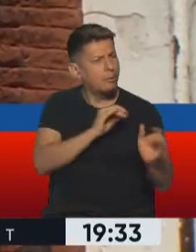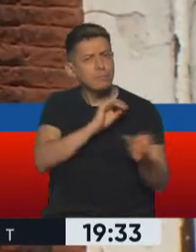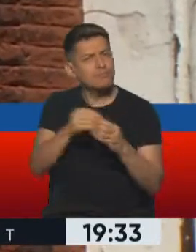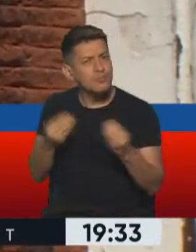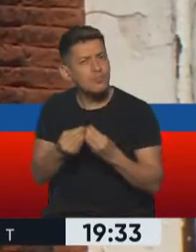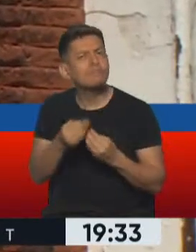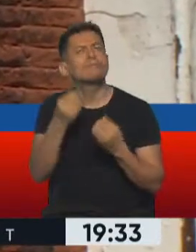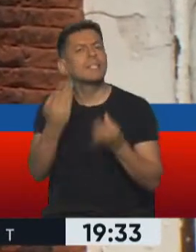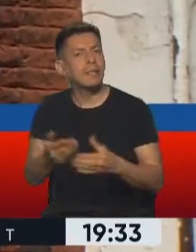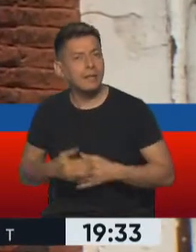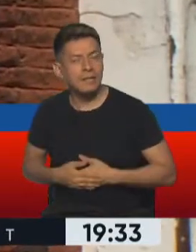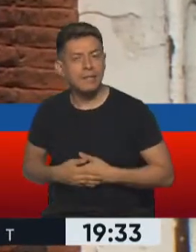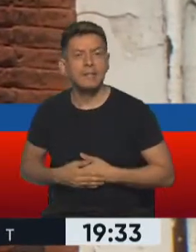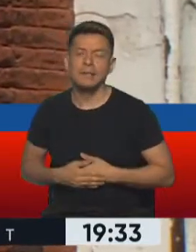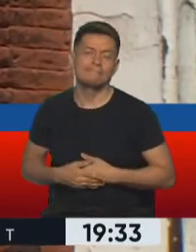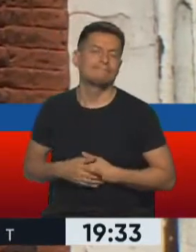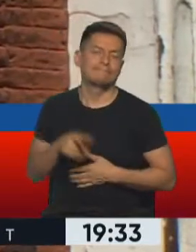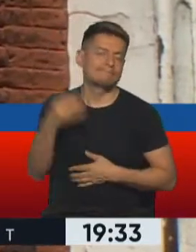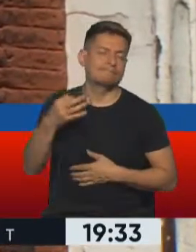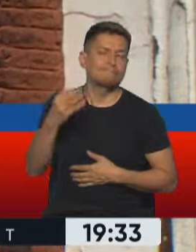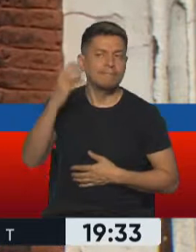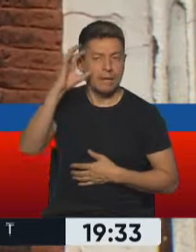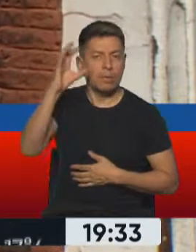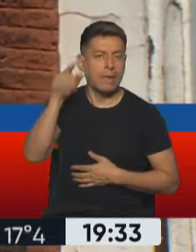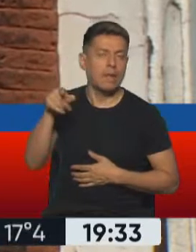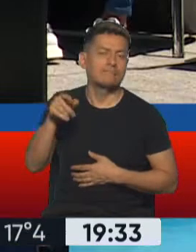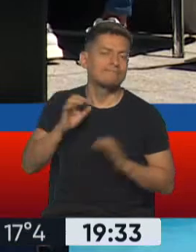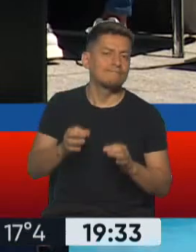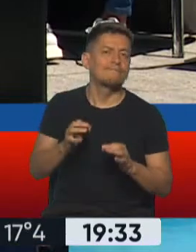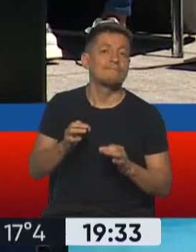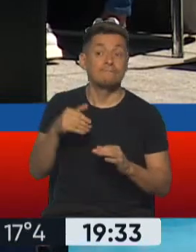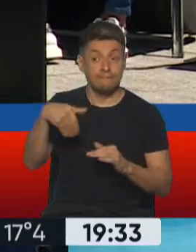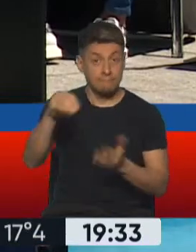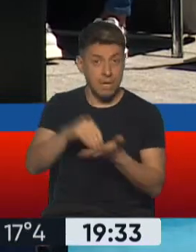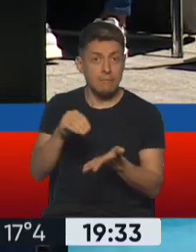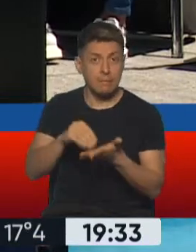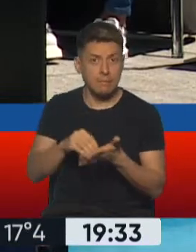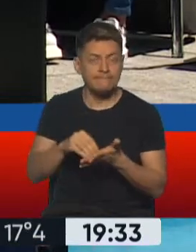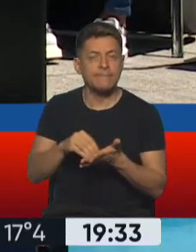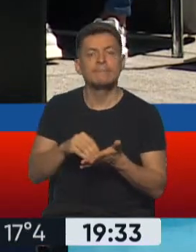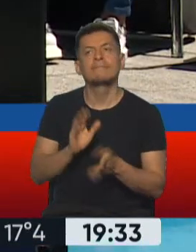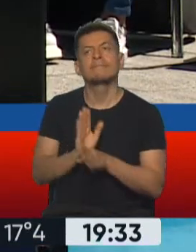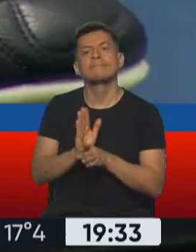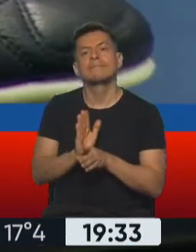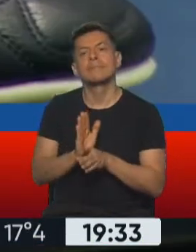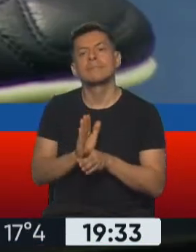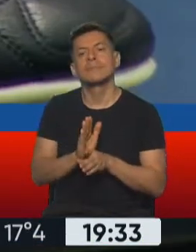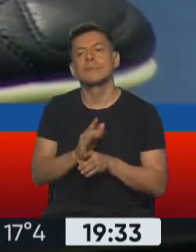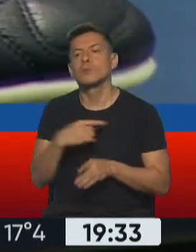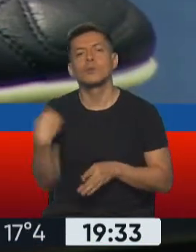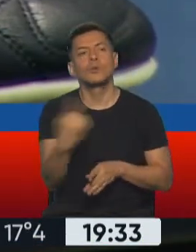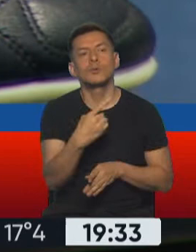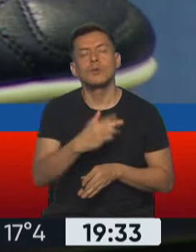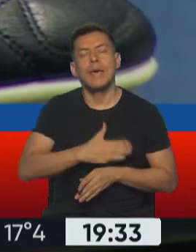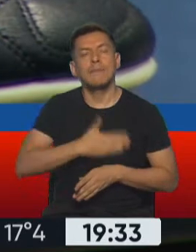mejor manera de recordarlo, van a seguir sucediendo y habla del amor que la gente